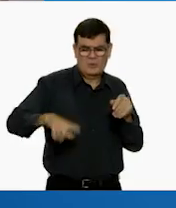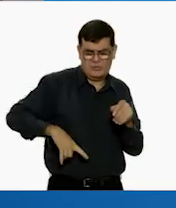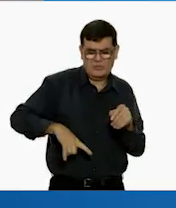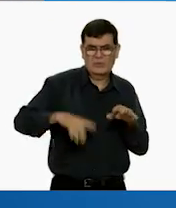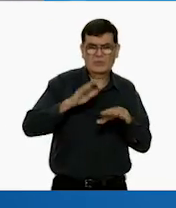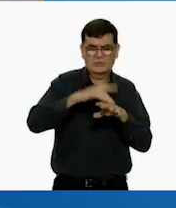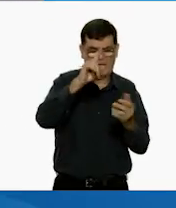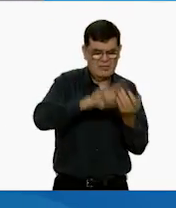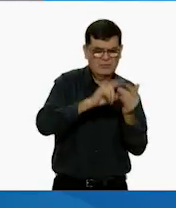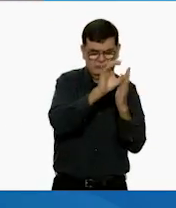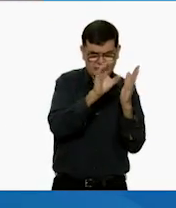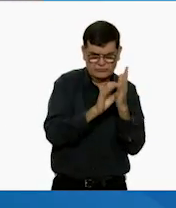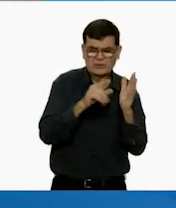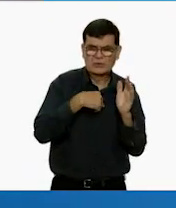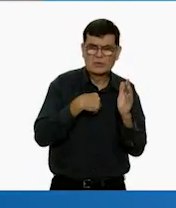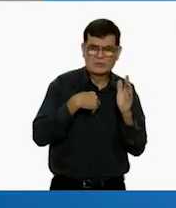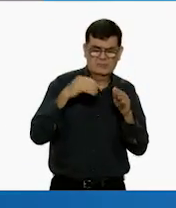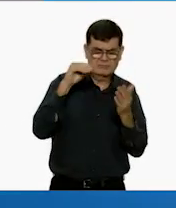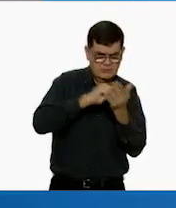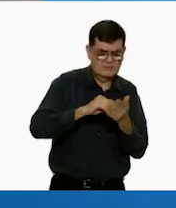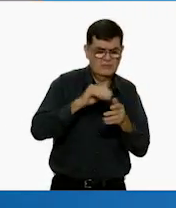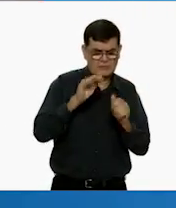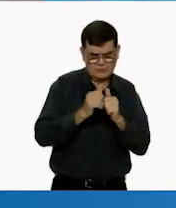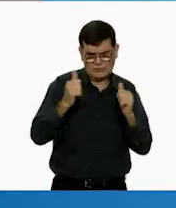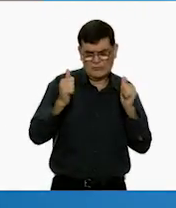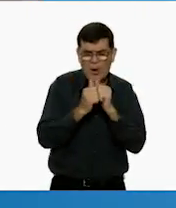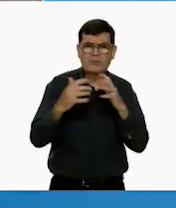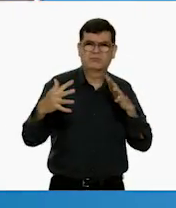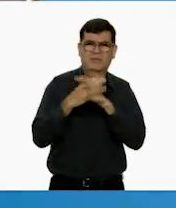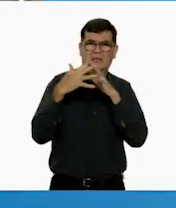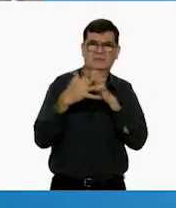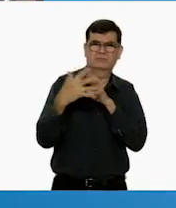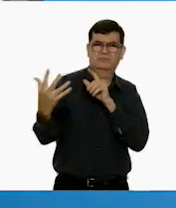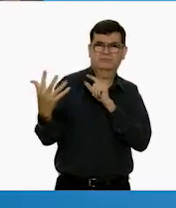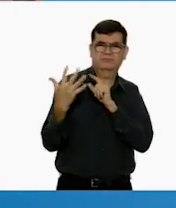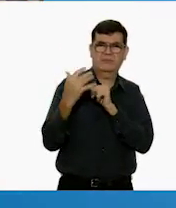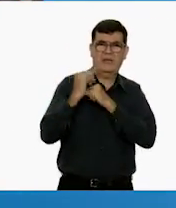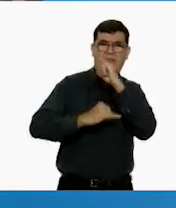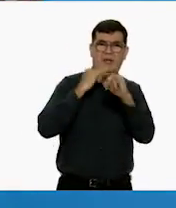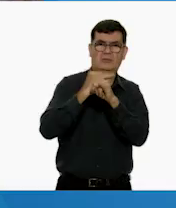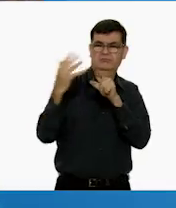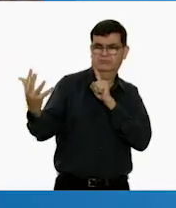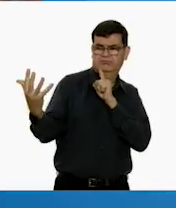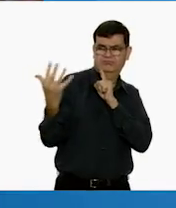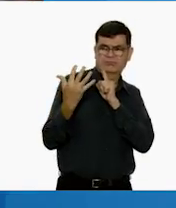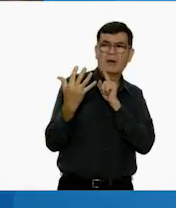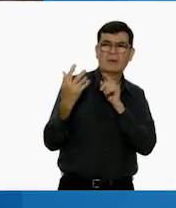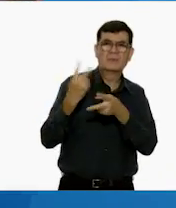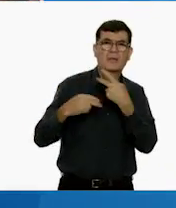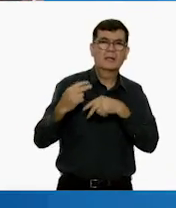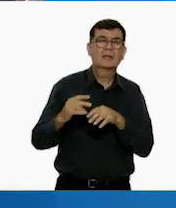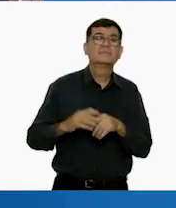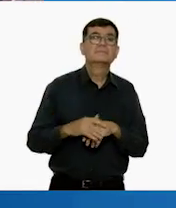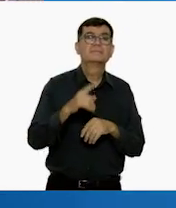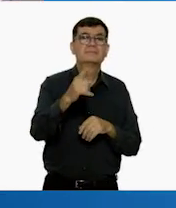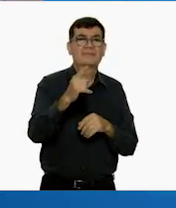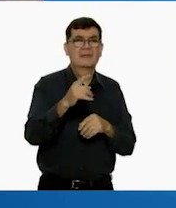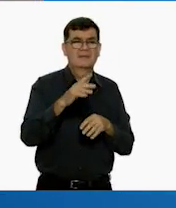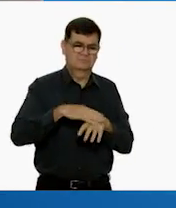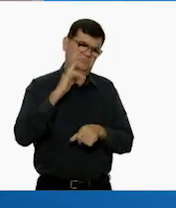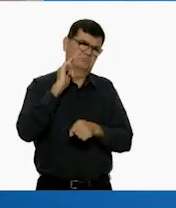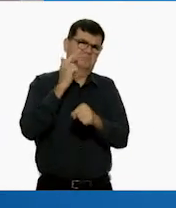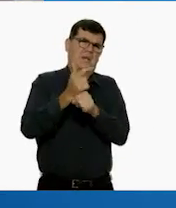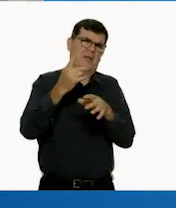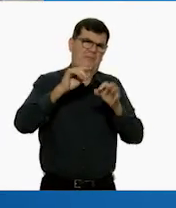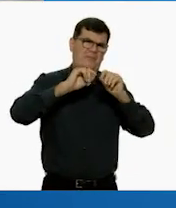constitucional en este contexto de guerra internacional. y pues se ve, ¿no?, que